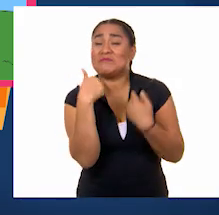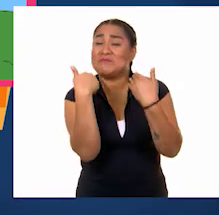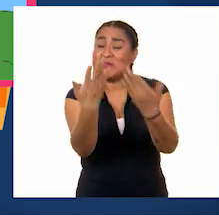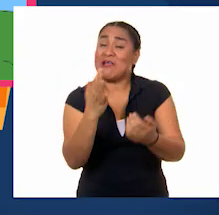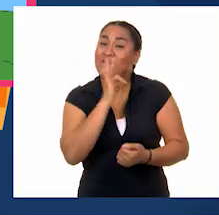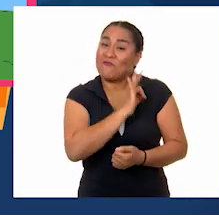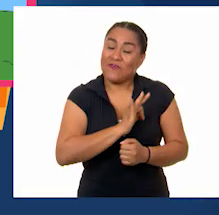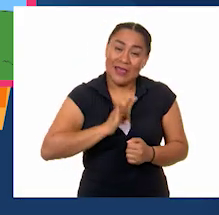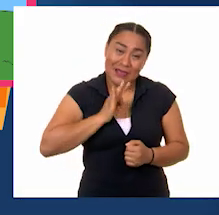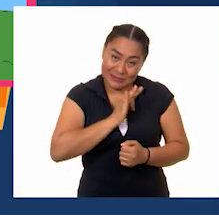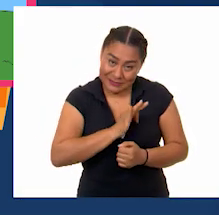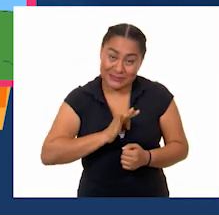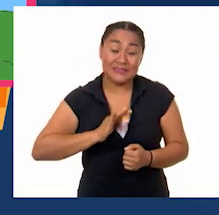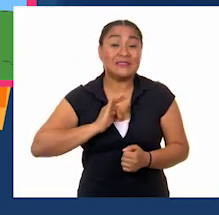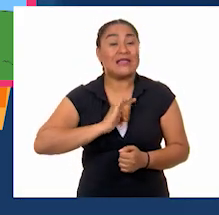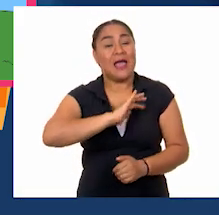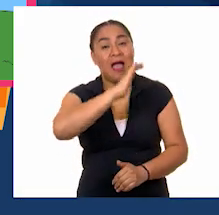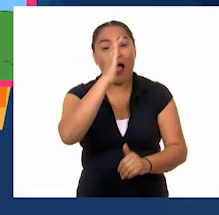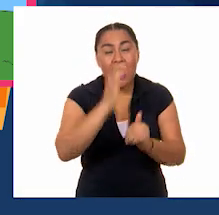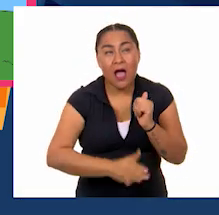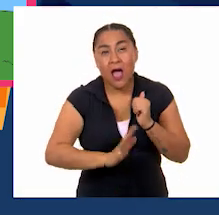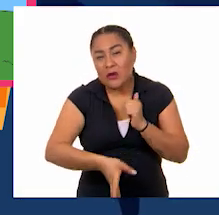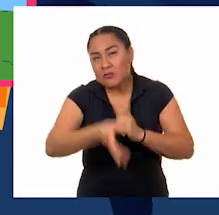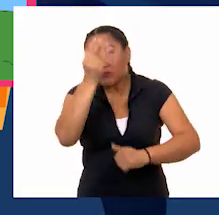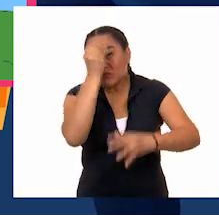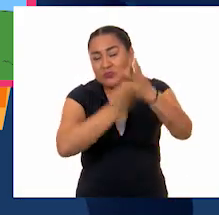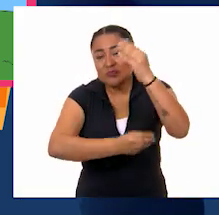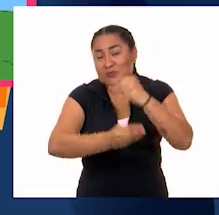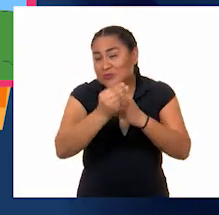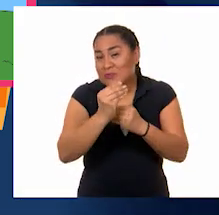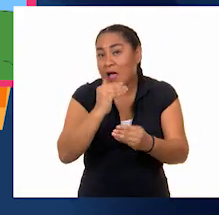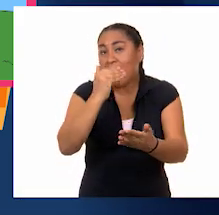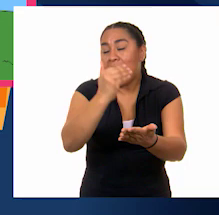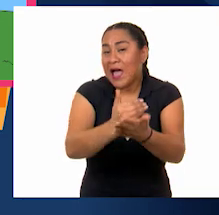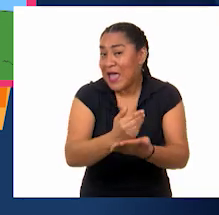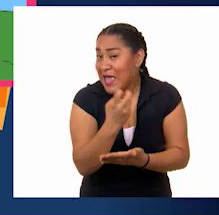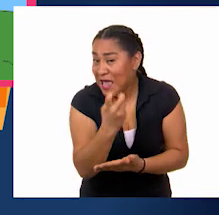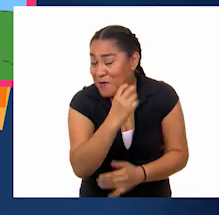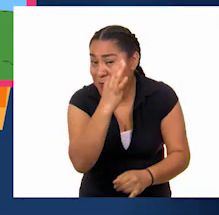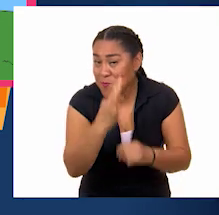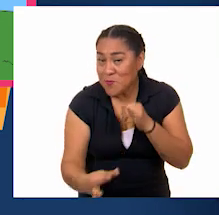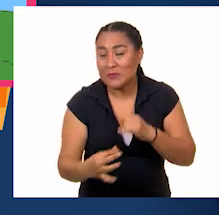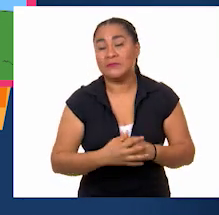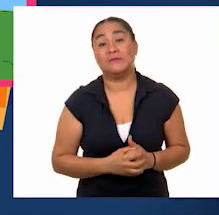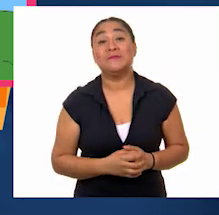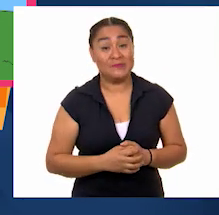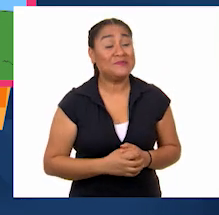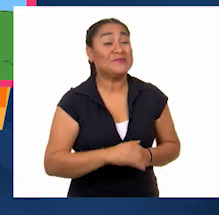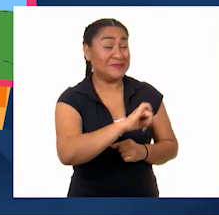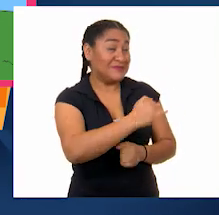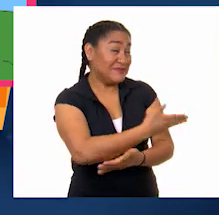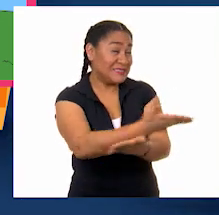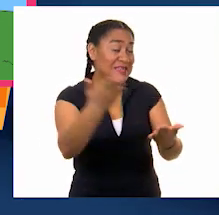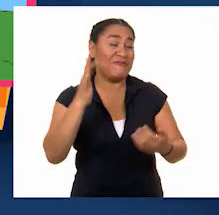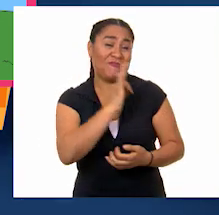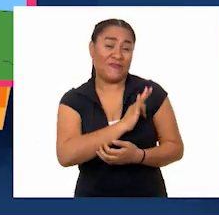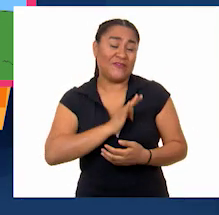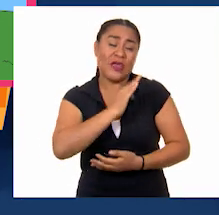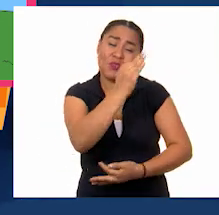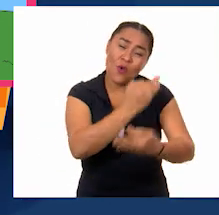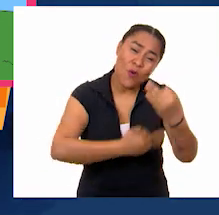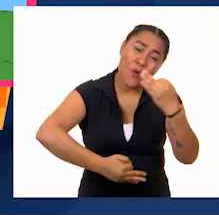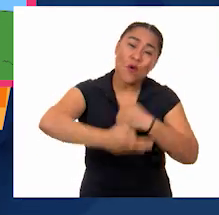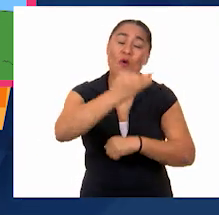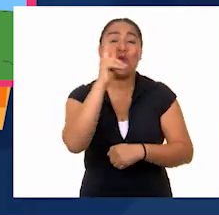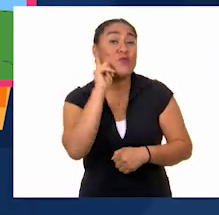¡Felicidades por haber llegado en el tren del saber a la última estación! ¡Sí! ¡Muchas felicidades a todas y